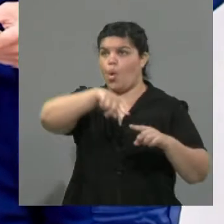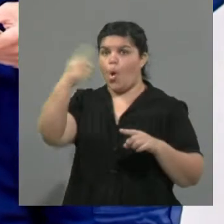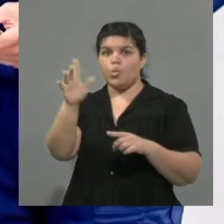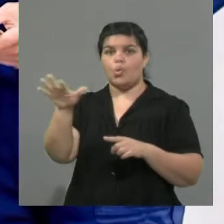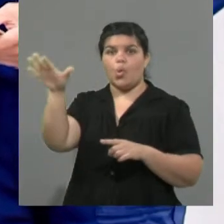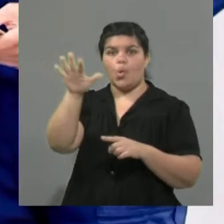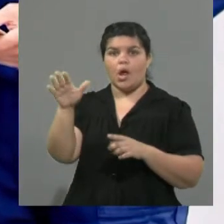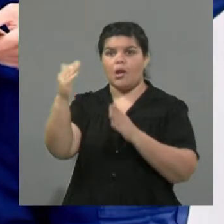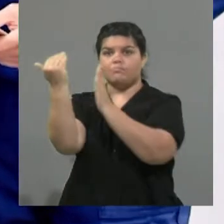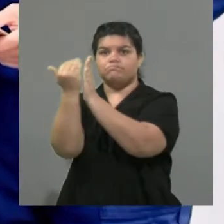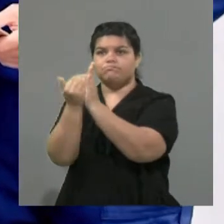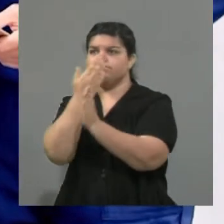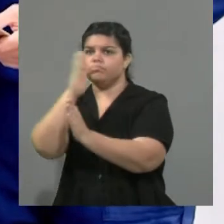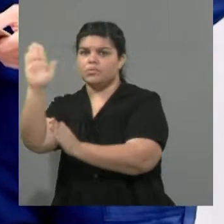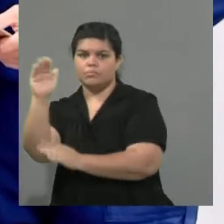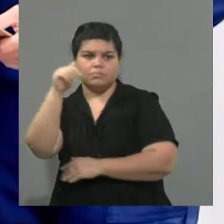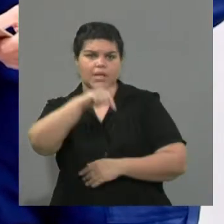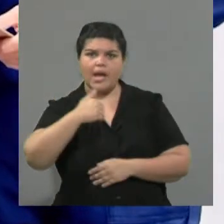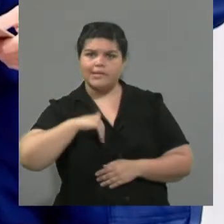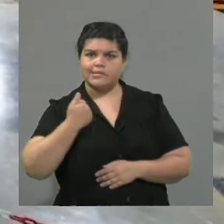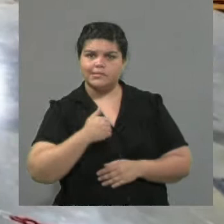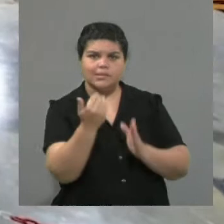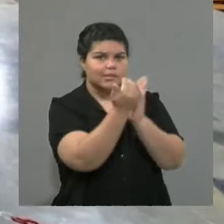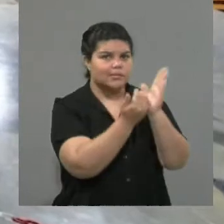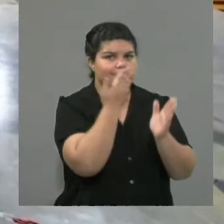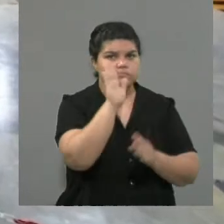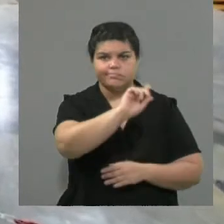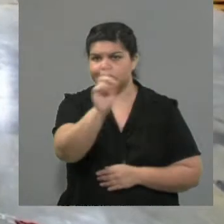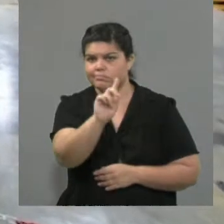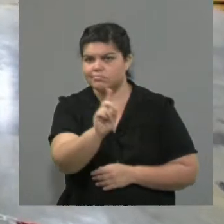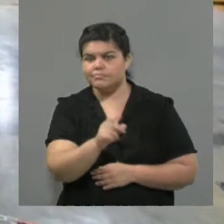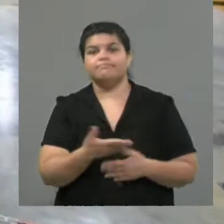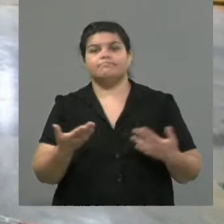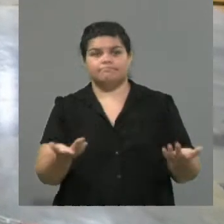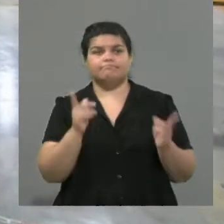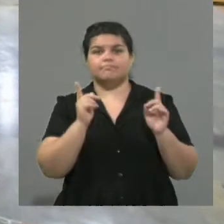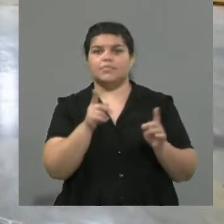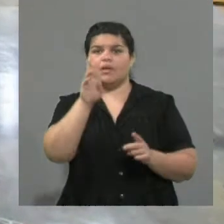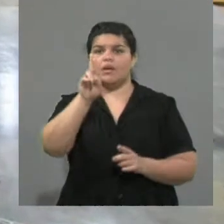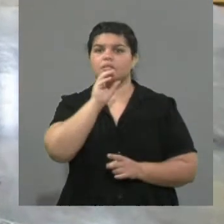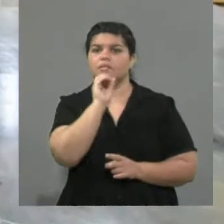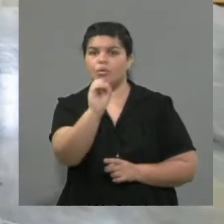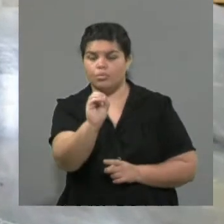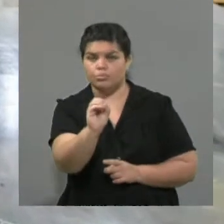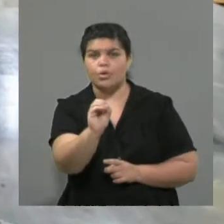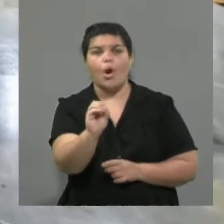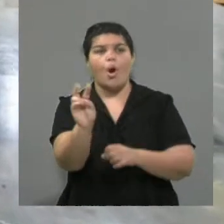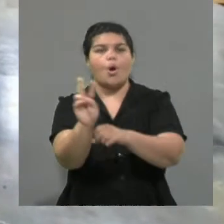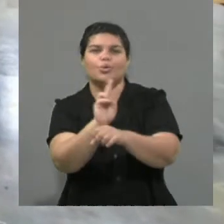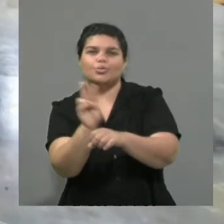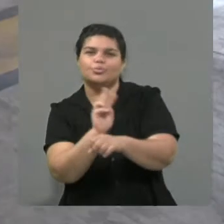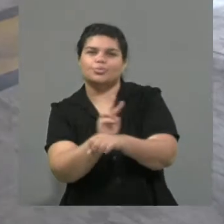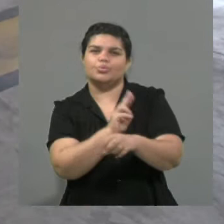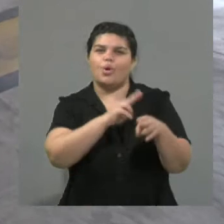nuestro. La RTO es necesaria, es un paso más, un paso valioso, pero no